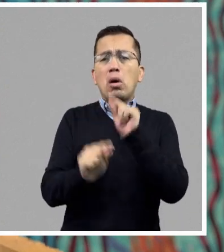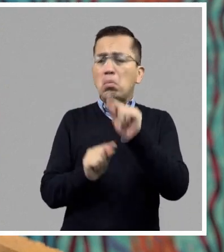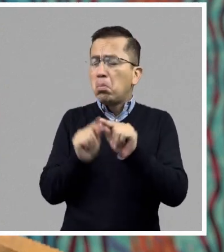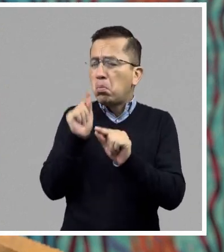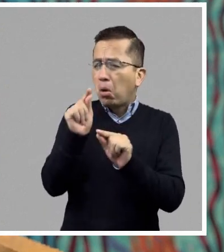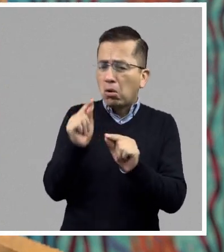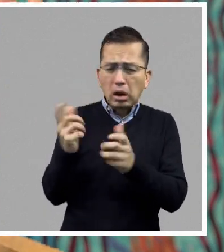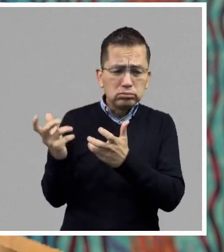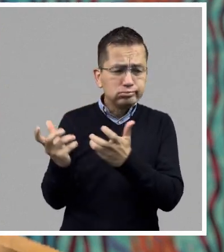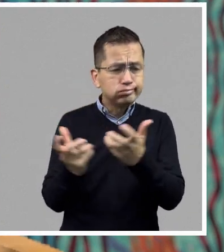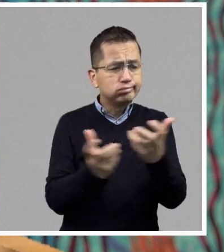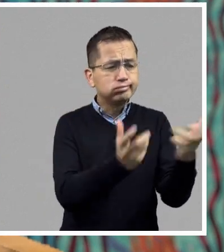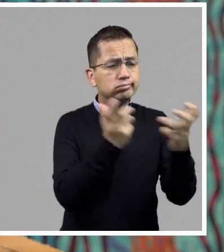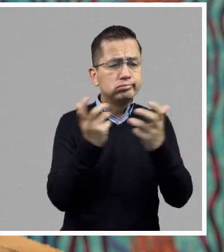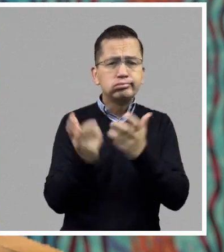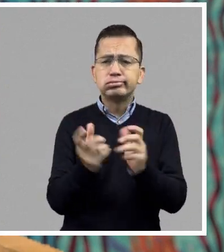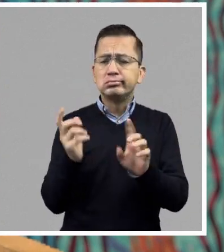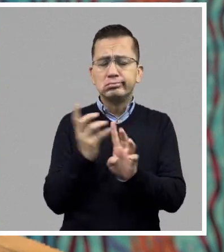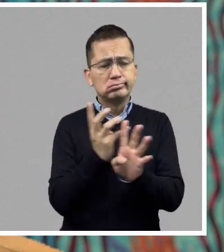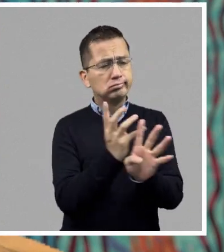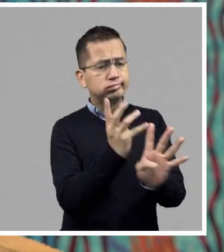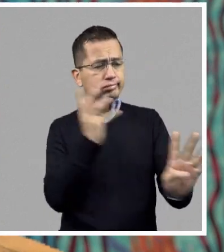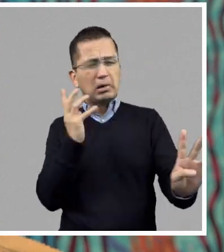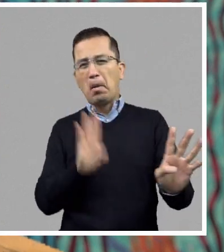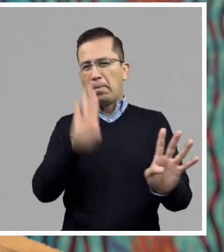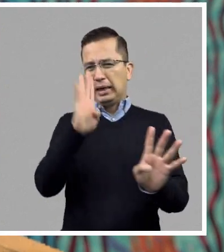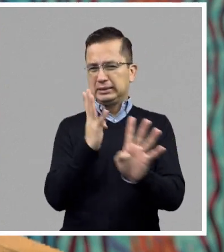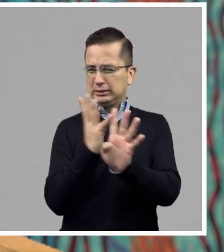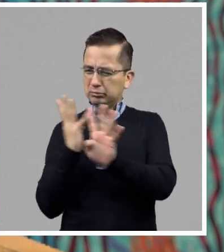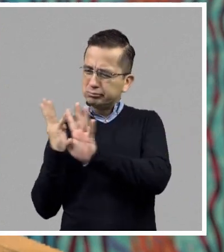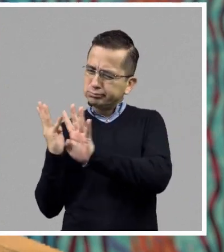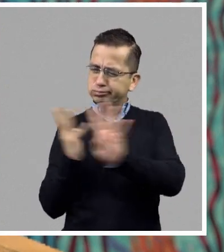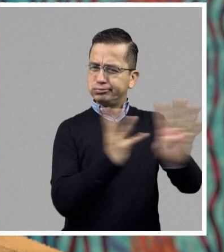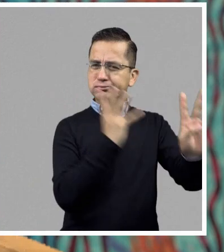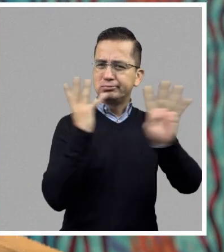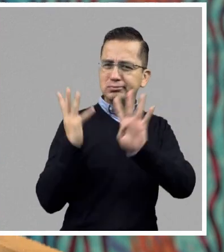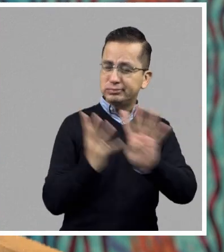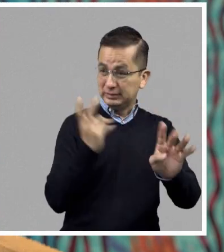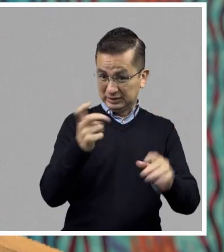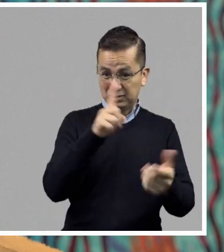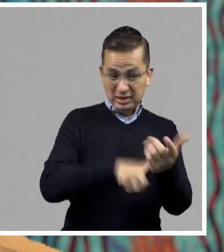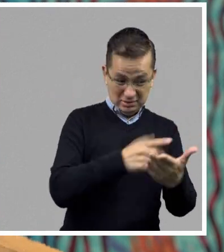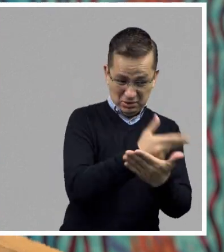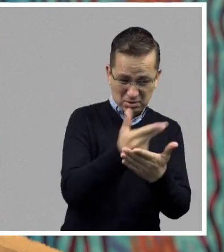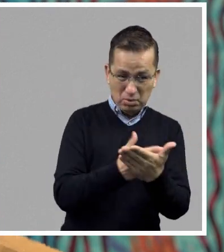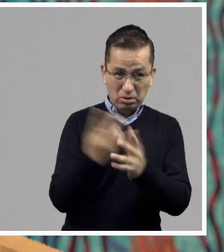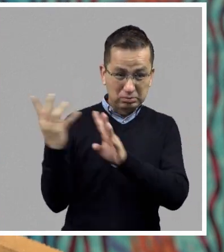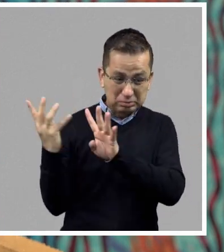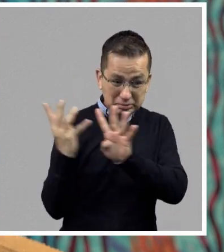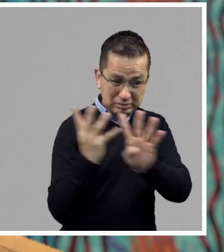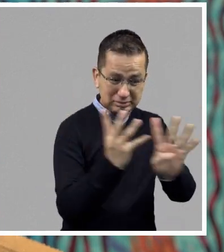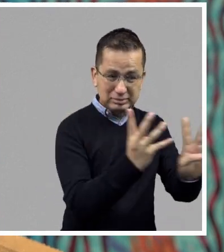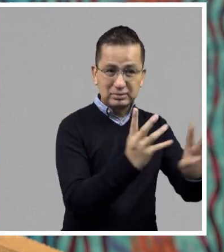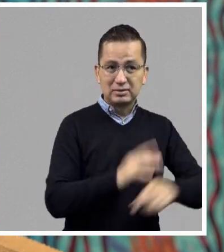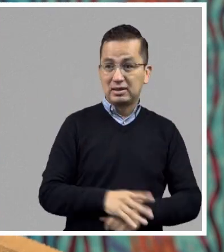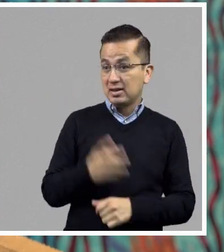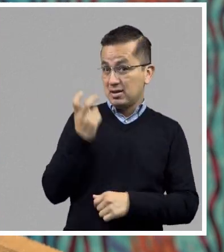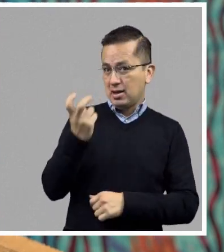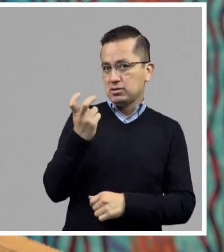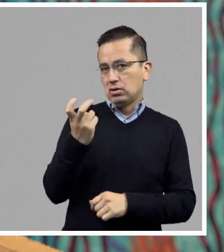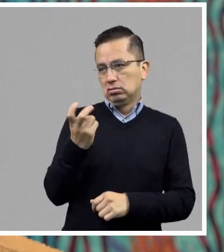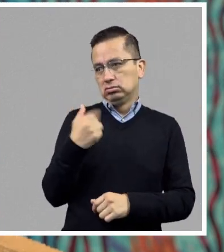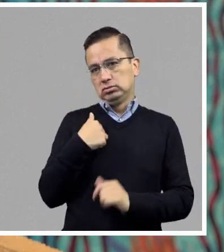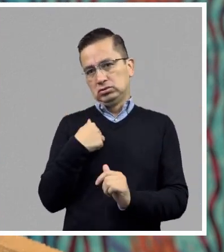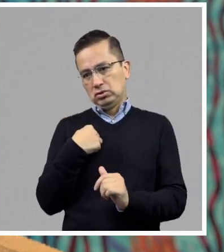un hilo es como una como un río en realidad es como una fila India un poco como lo representas O sea la verdad es que también eso